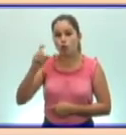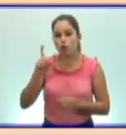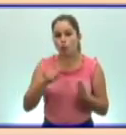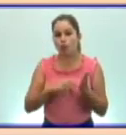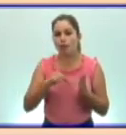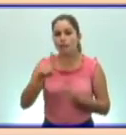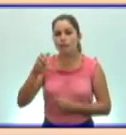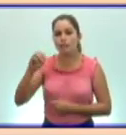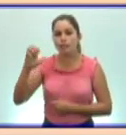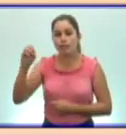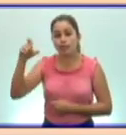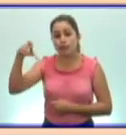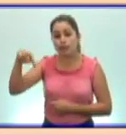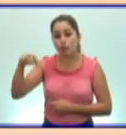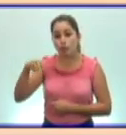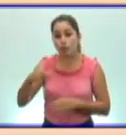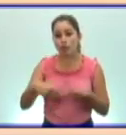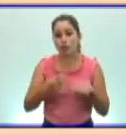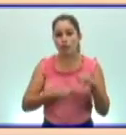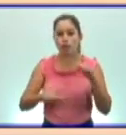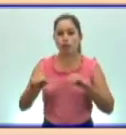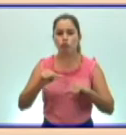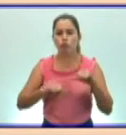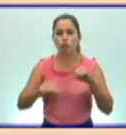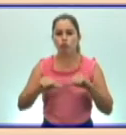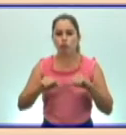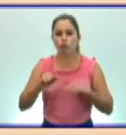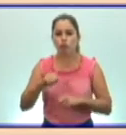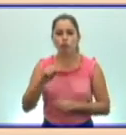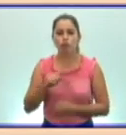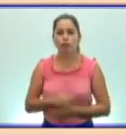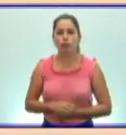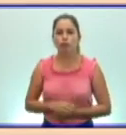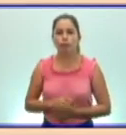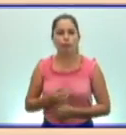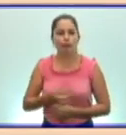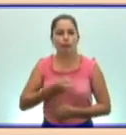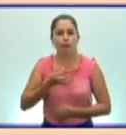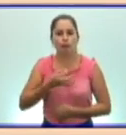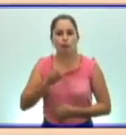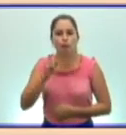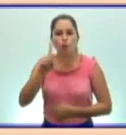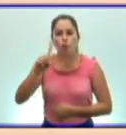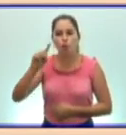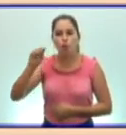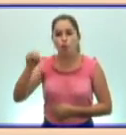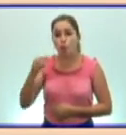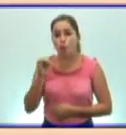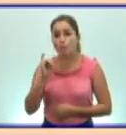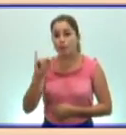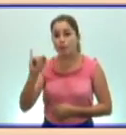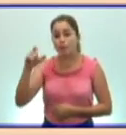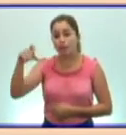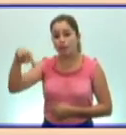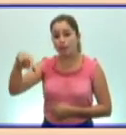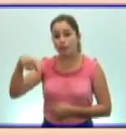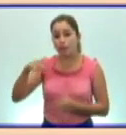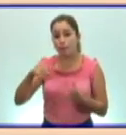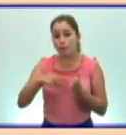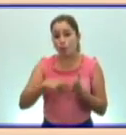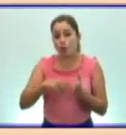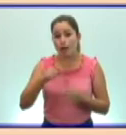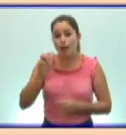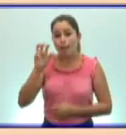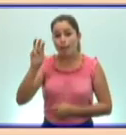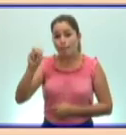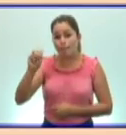disolución. Y una densidad de 1,16, pues significa que hay 1,6 gramos por cada mililitro